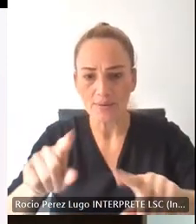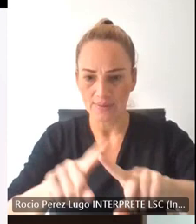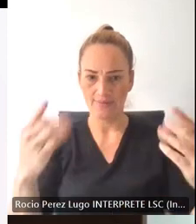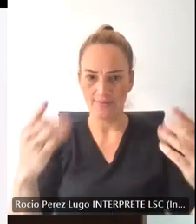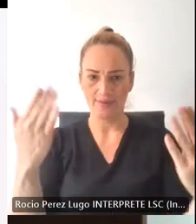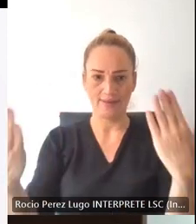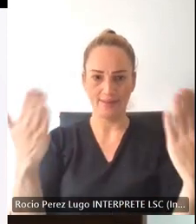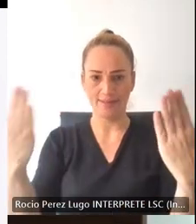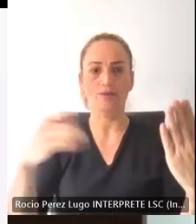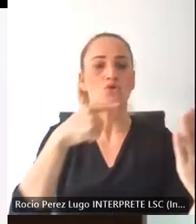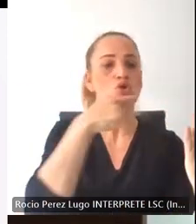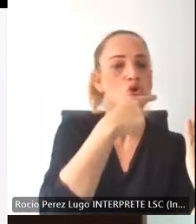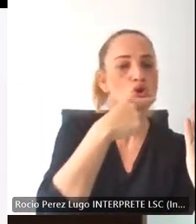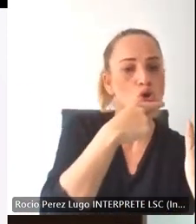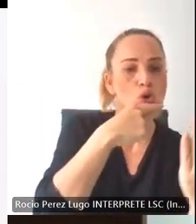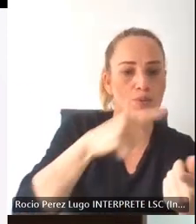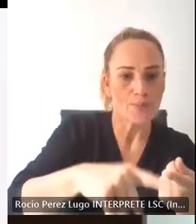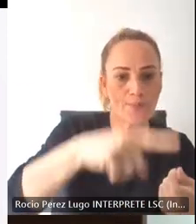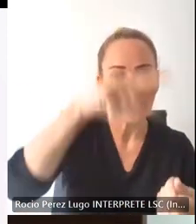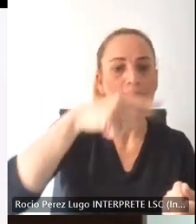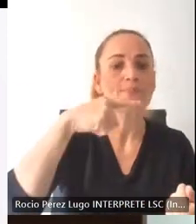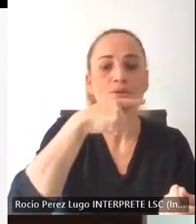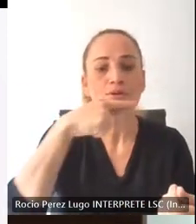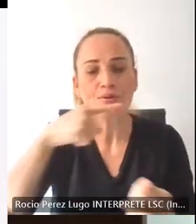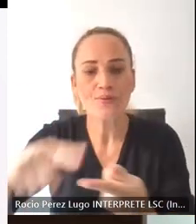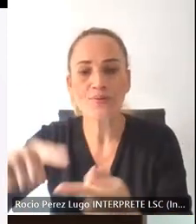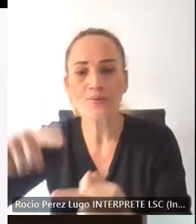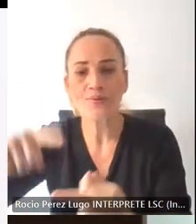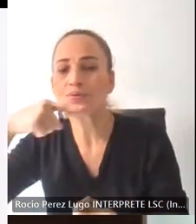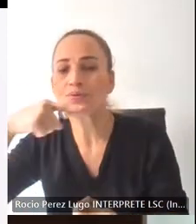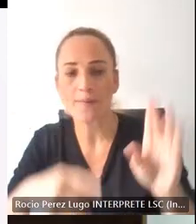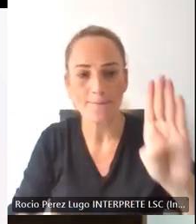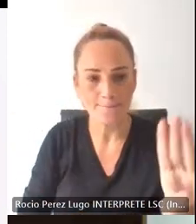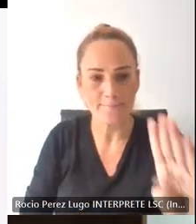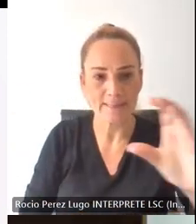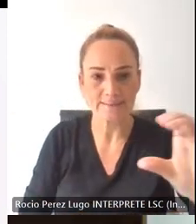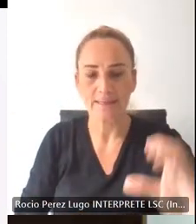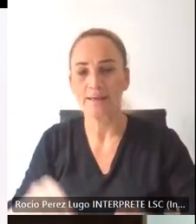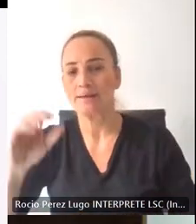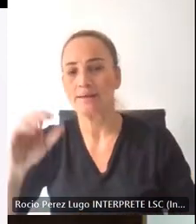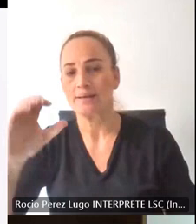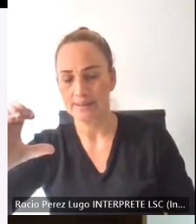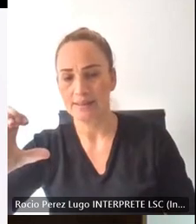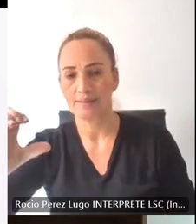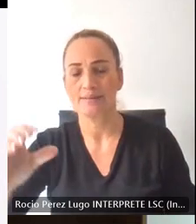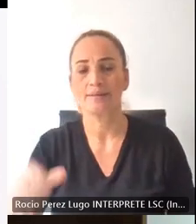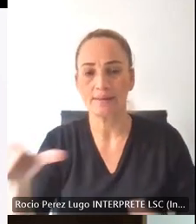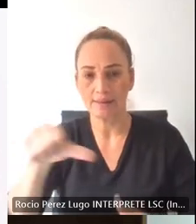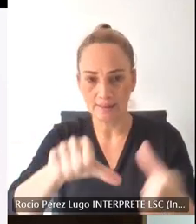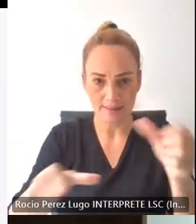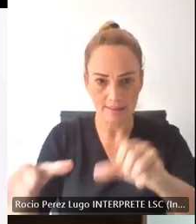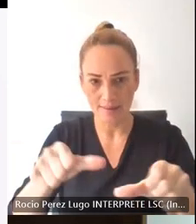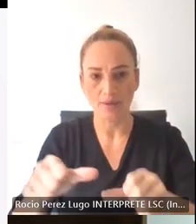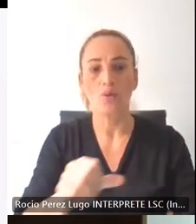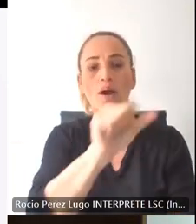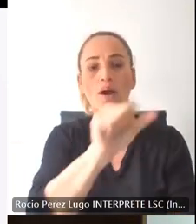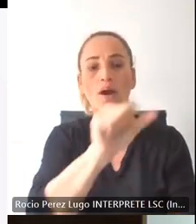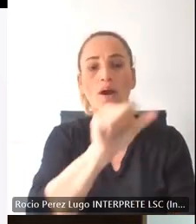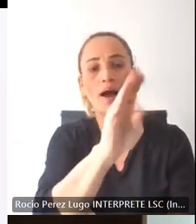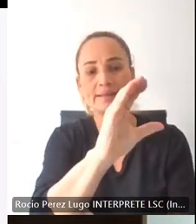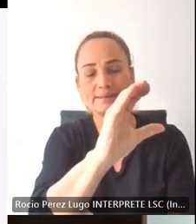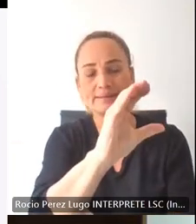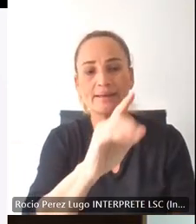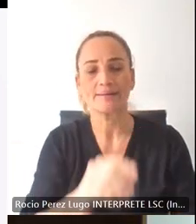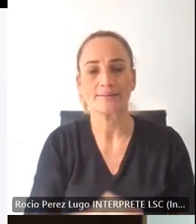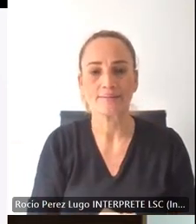este caso, BC significa que es para fuegos B y fuego C. Es cloruro de potasio, mientras que el ABC es fosfato de amonio.